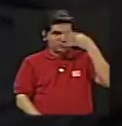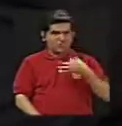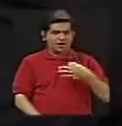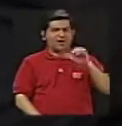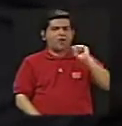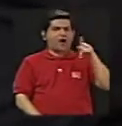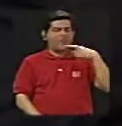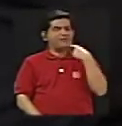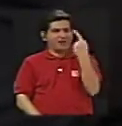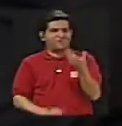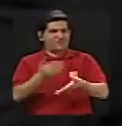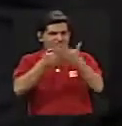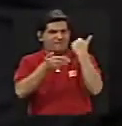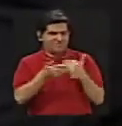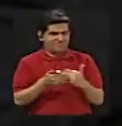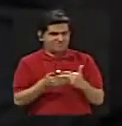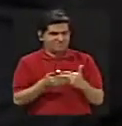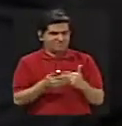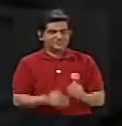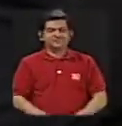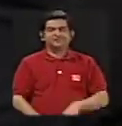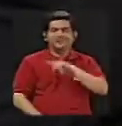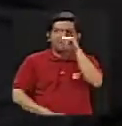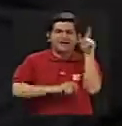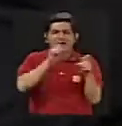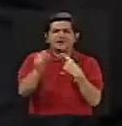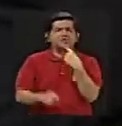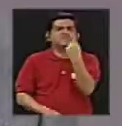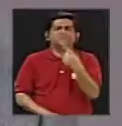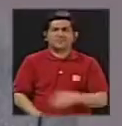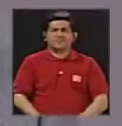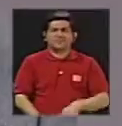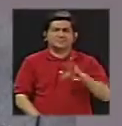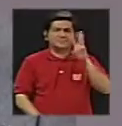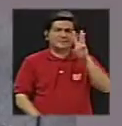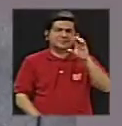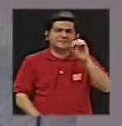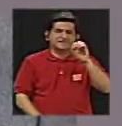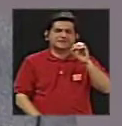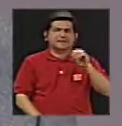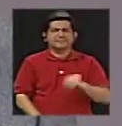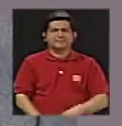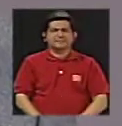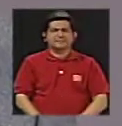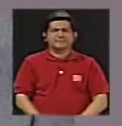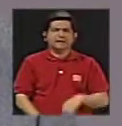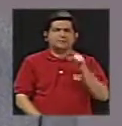Adrián lo señalaba ahora. En la encuesta lo que dice es que el